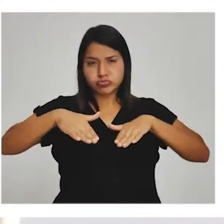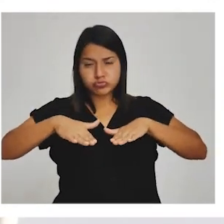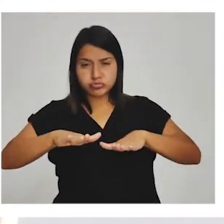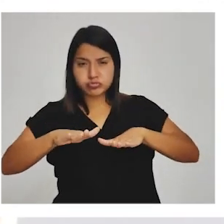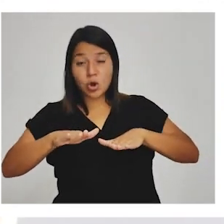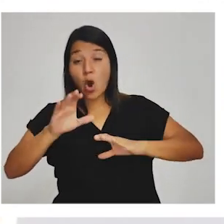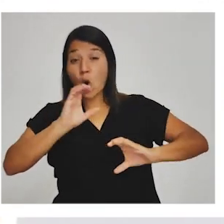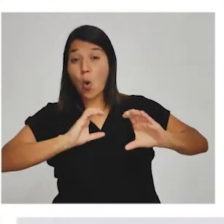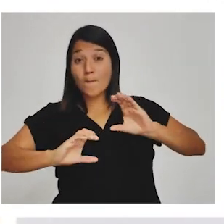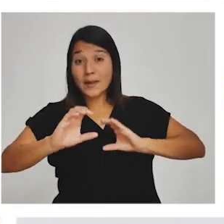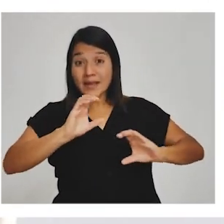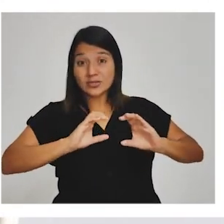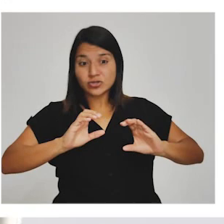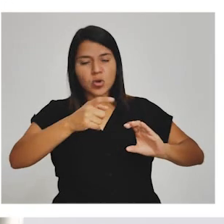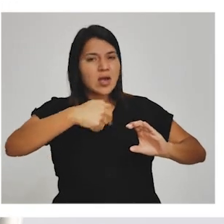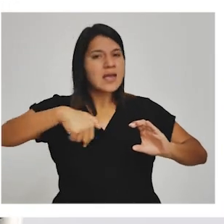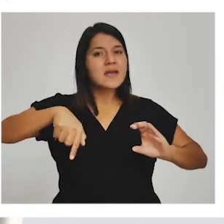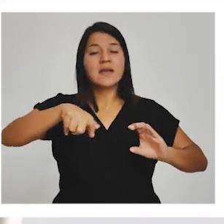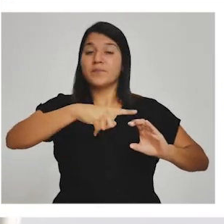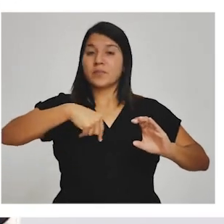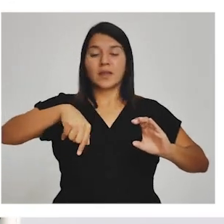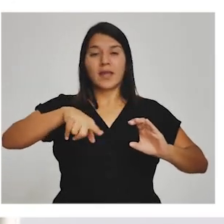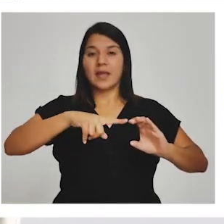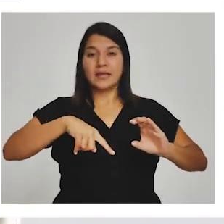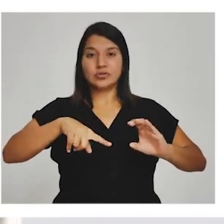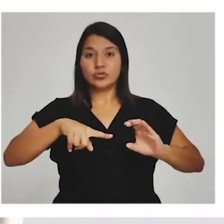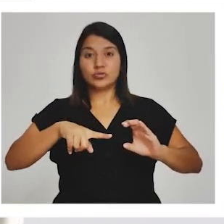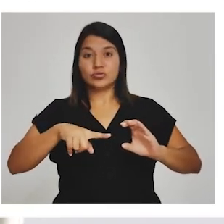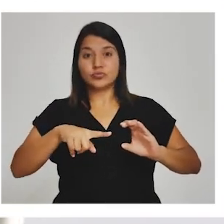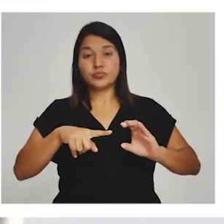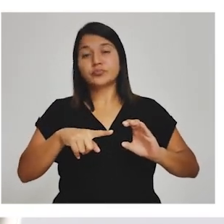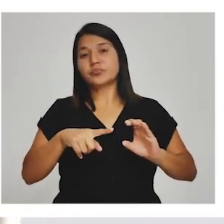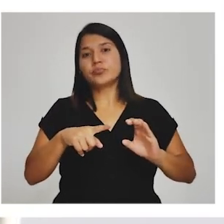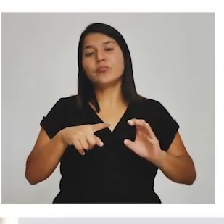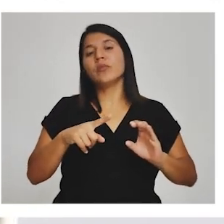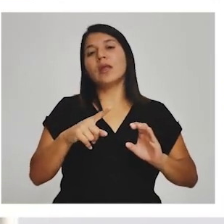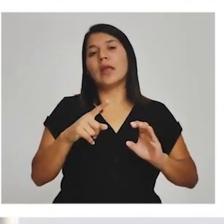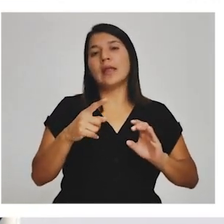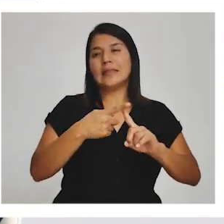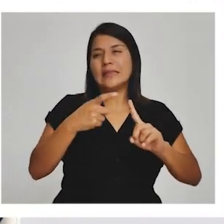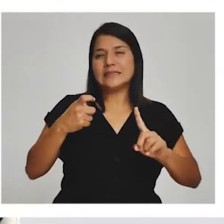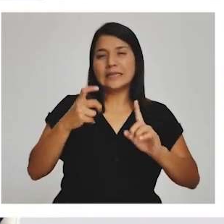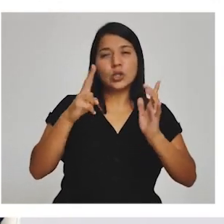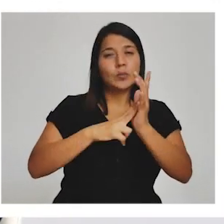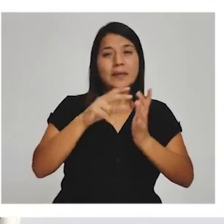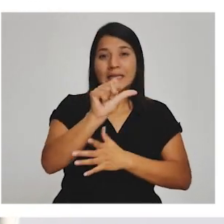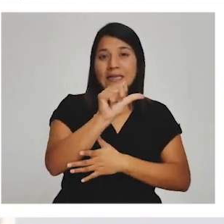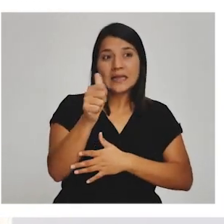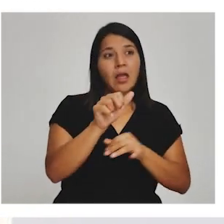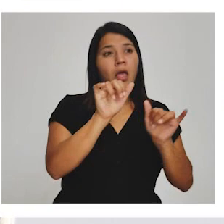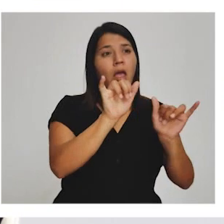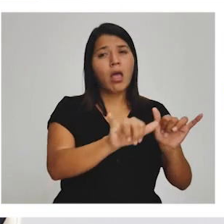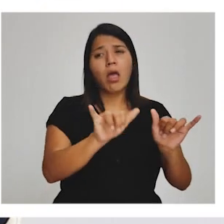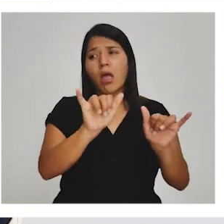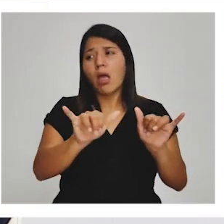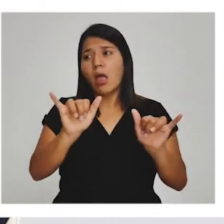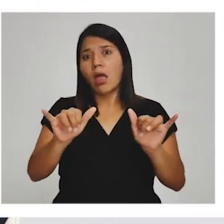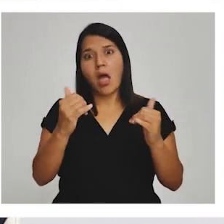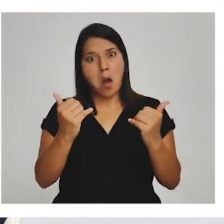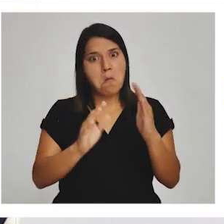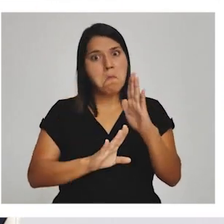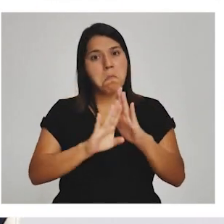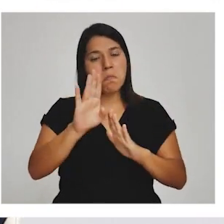más altos desde el momento en el que está publicada la serie, que es desde 2010. ¿Cómo nos ha ido en control de la